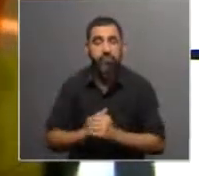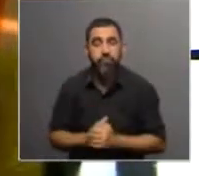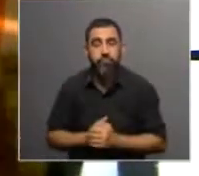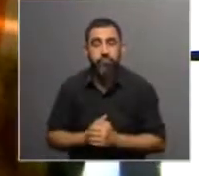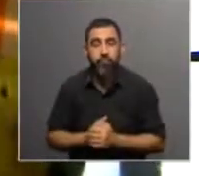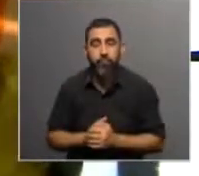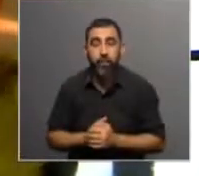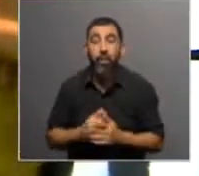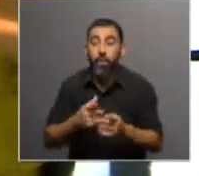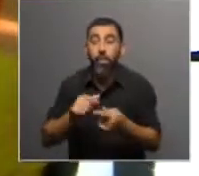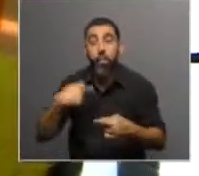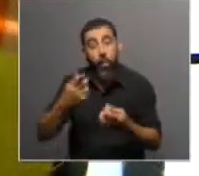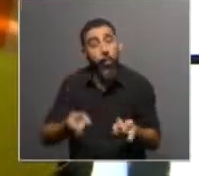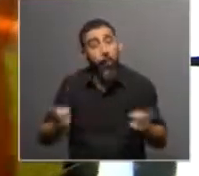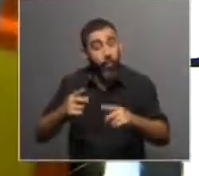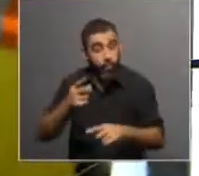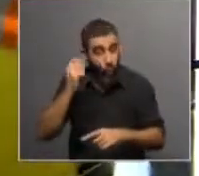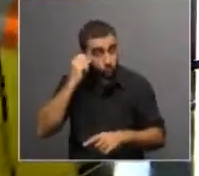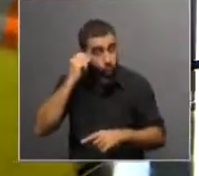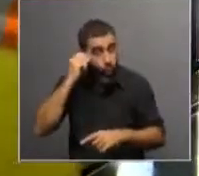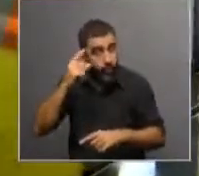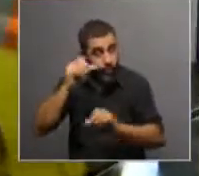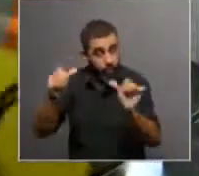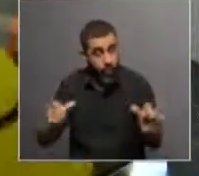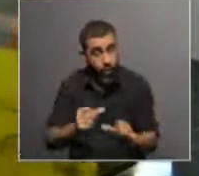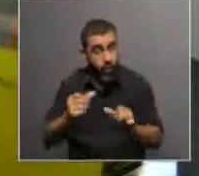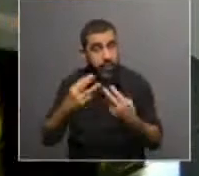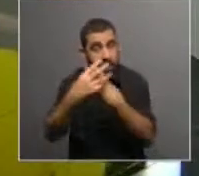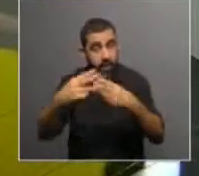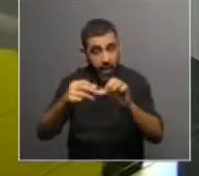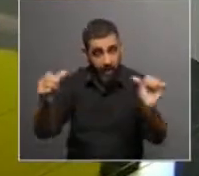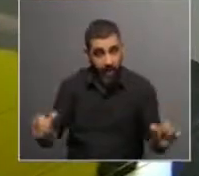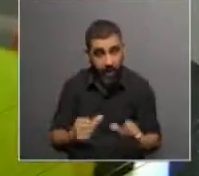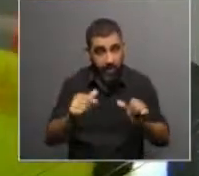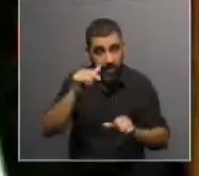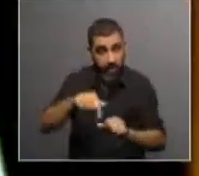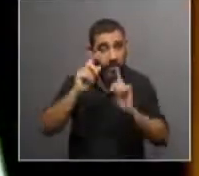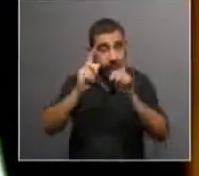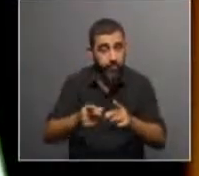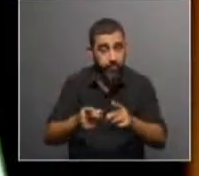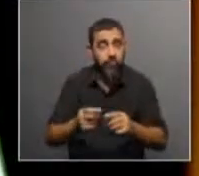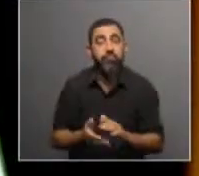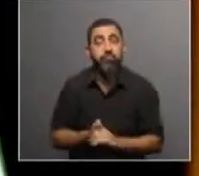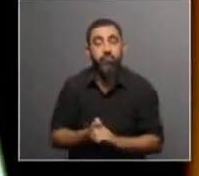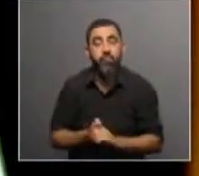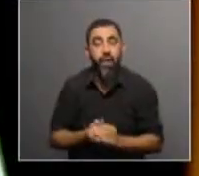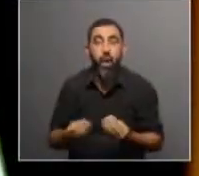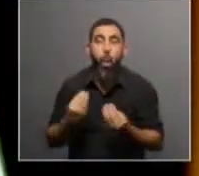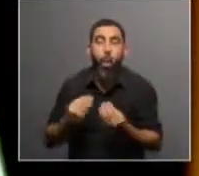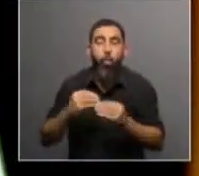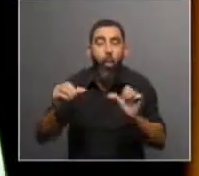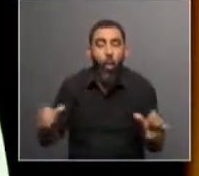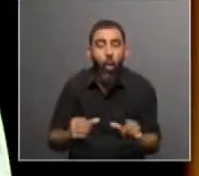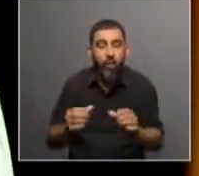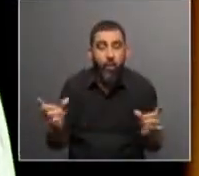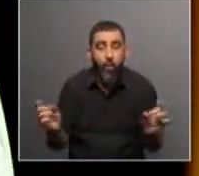Está bueno y vamos a hablar sobre eso porque eso es conocimiento aplicado, conocimiento generado aquí y aplicado aquí. Vamos a ver cómo se comporta